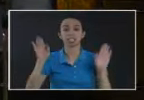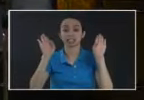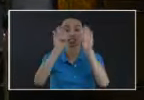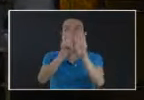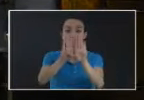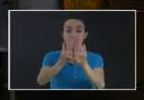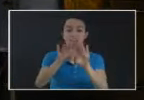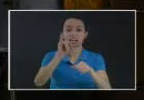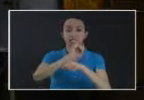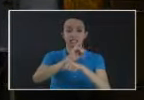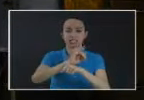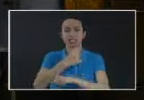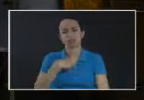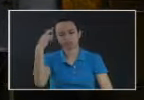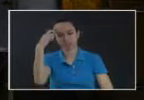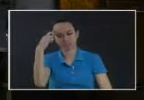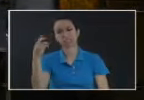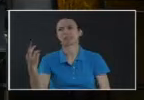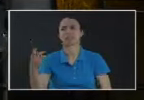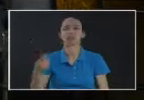Así que dije yo, pues si pagué tanto para esto.